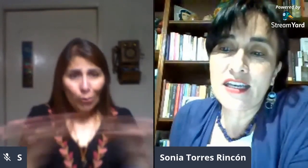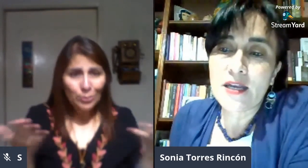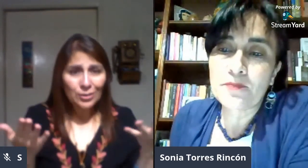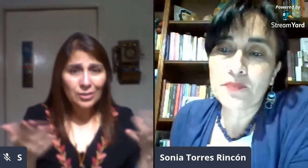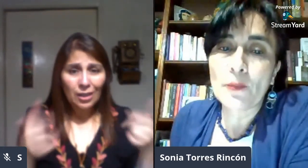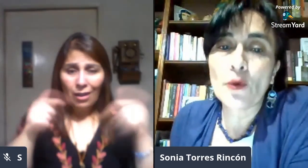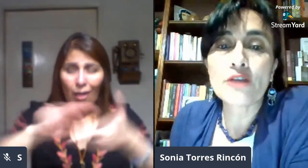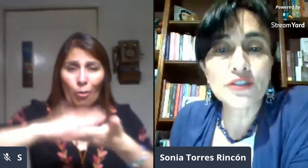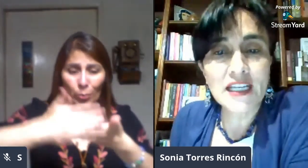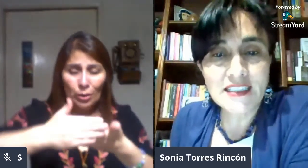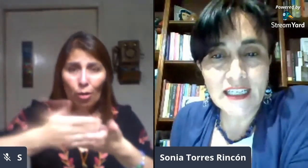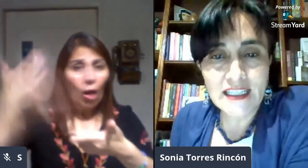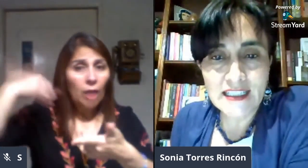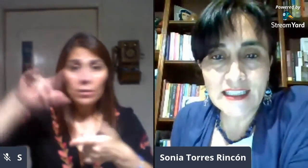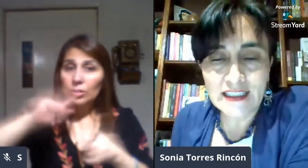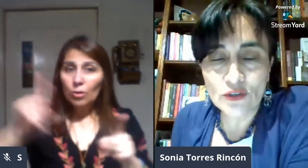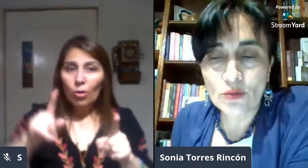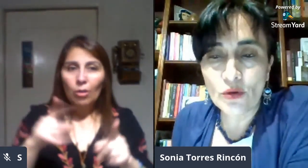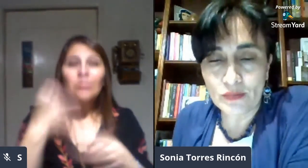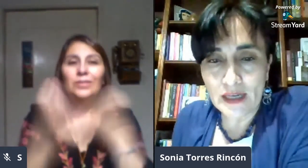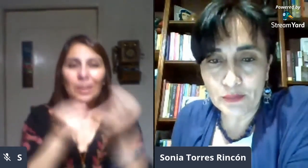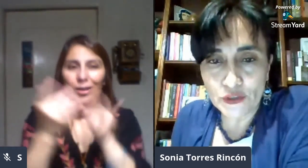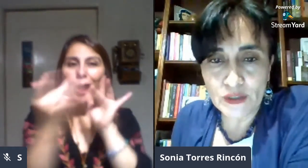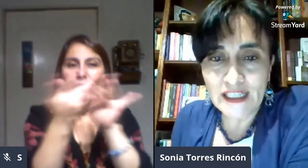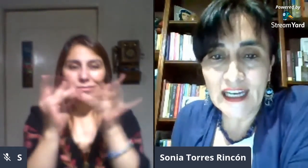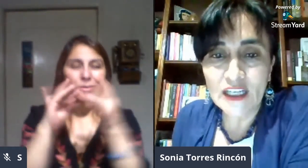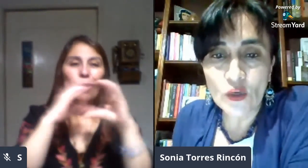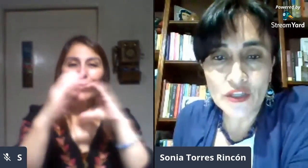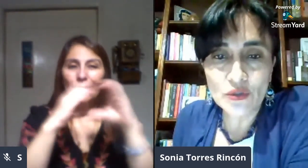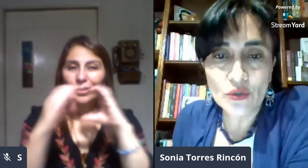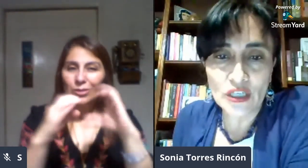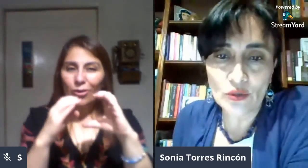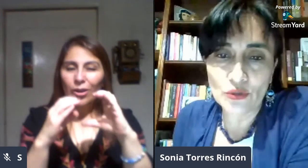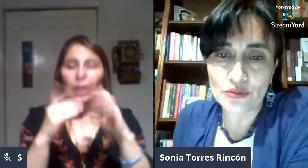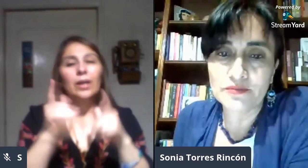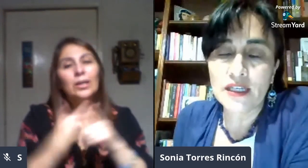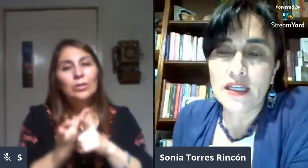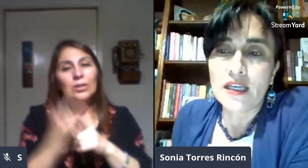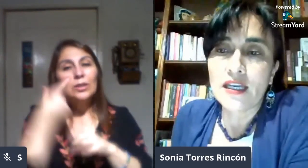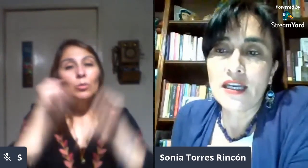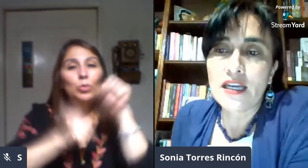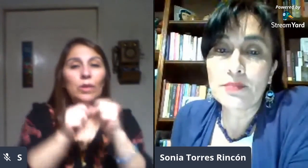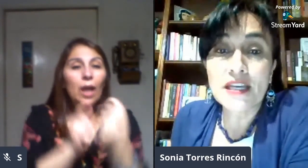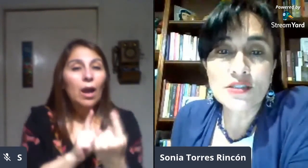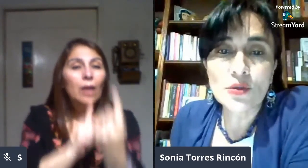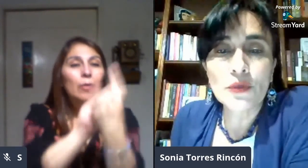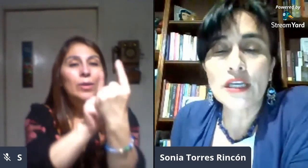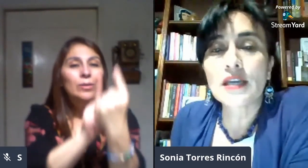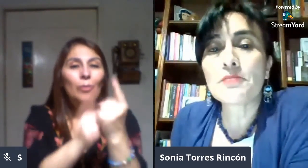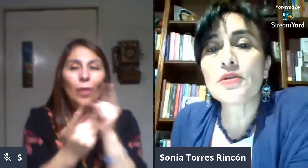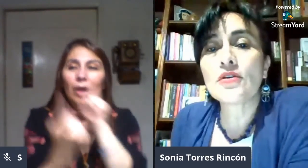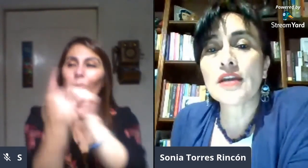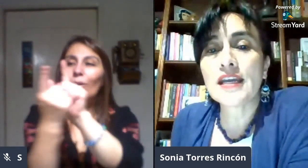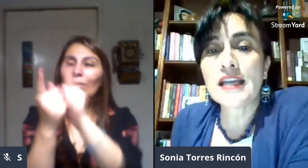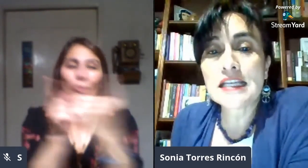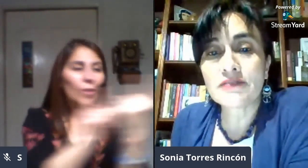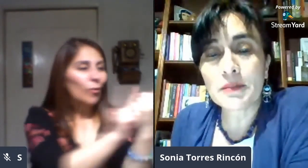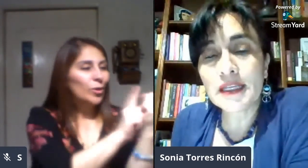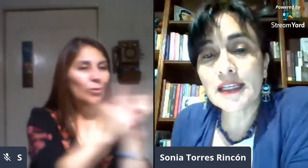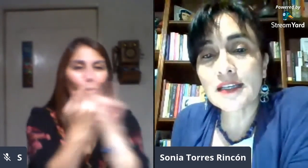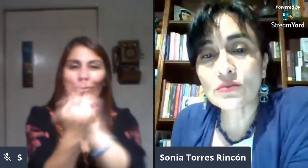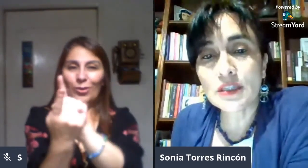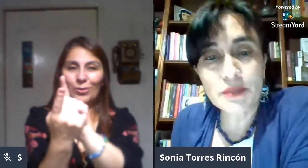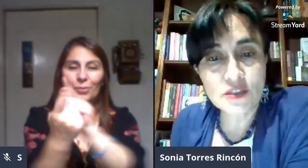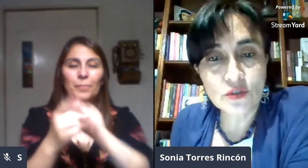Entonces, poder fortalecer en ese sentido como la posibilidad del encuentro con el otro. Pienso, por ejemplo, en